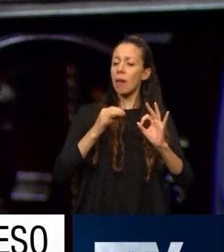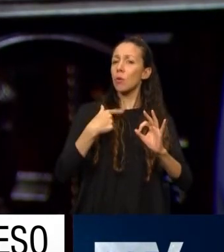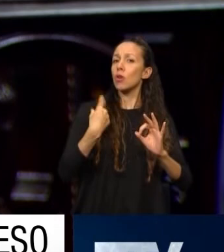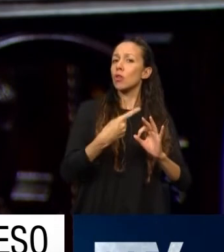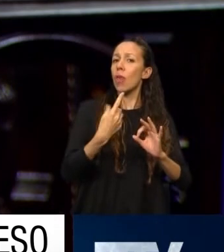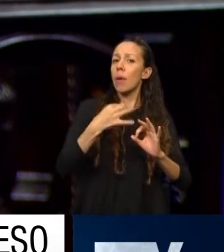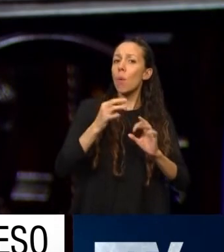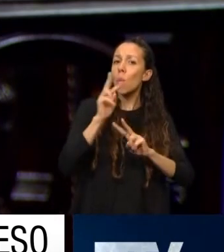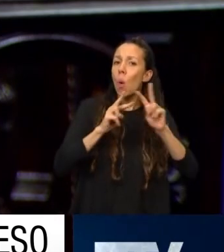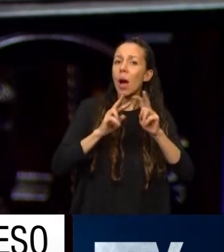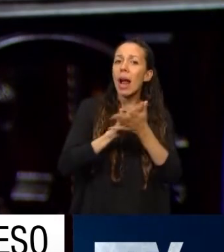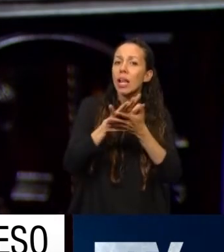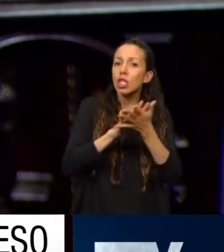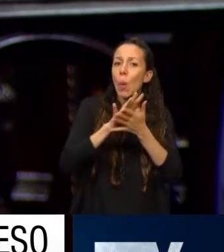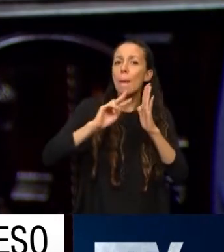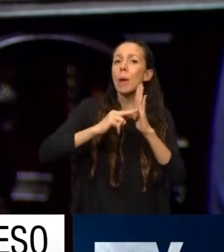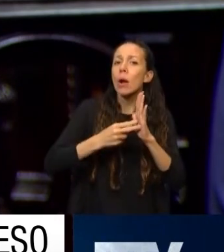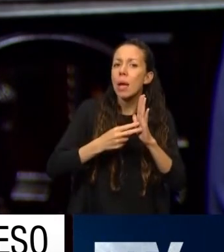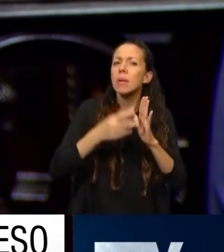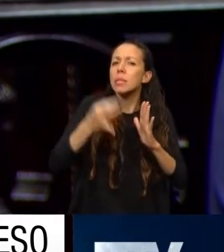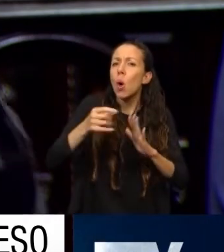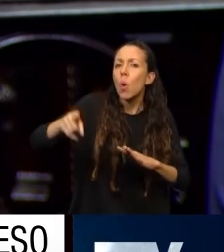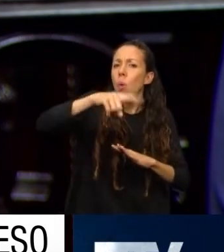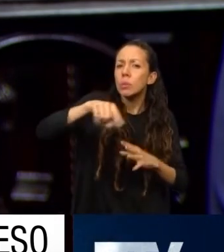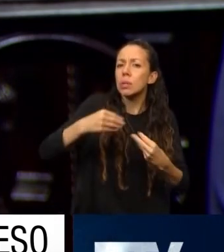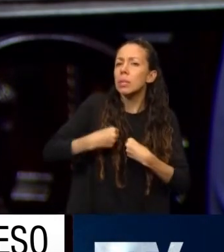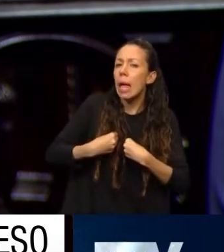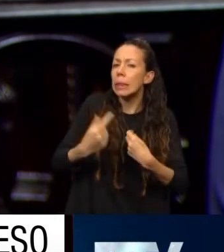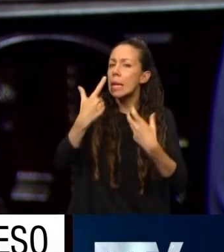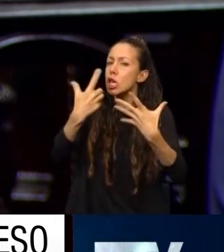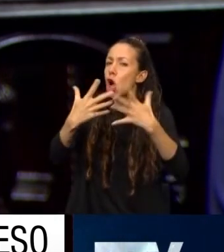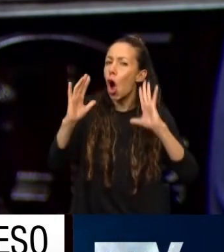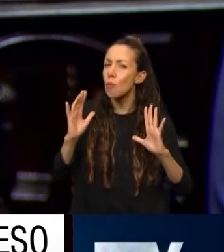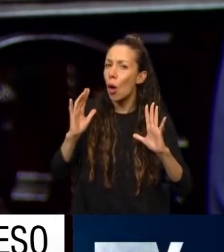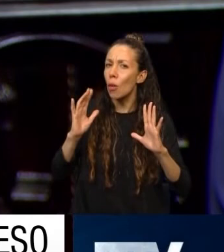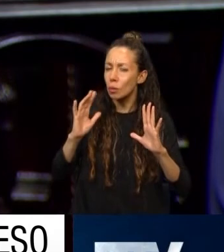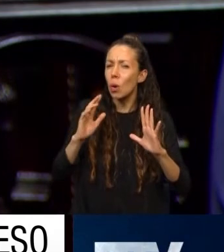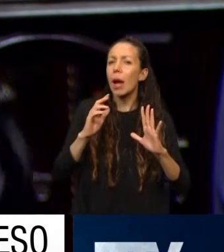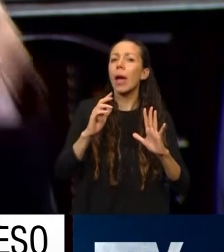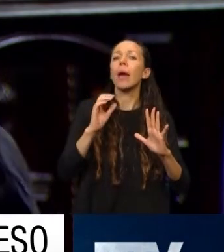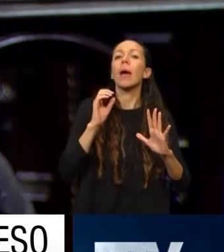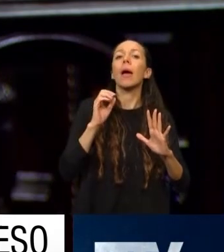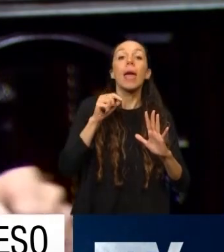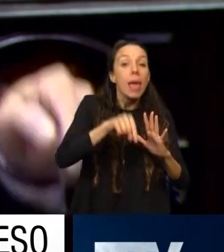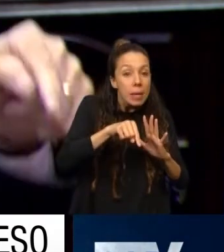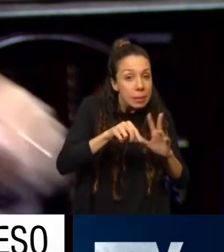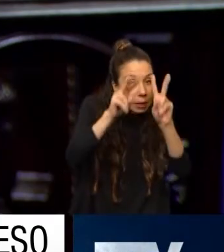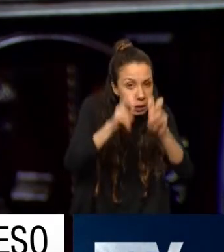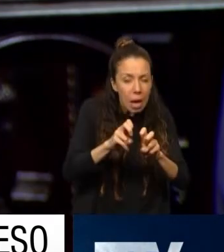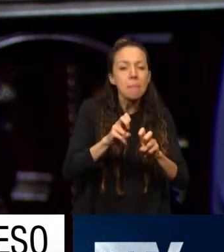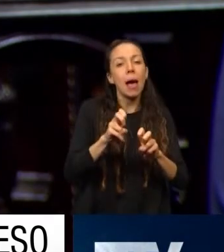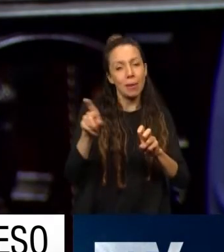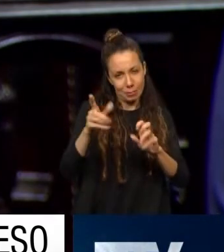problemas y seguramente les incomoda mucho que alguna vez se pueda investigar esto que